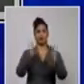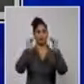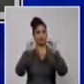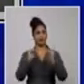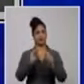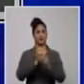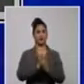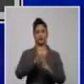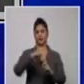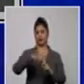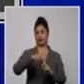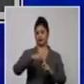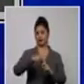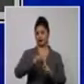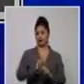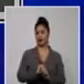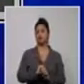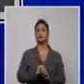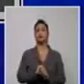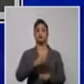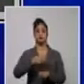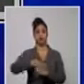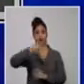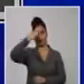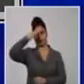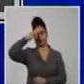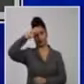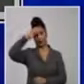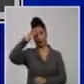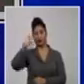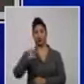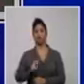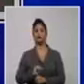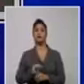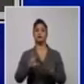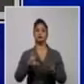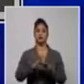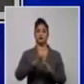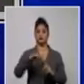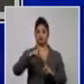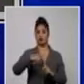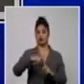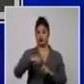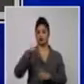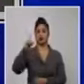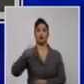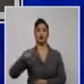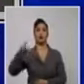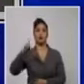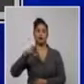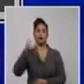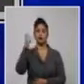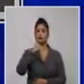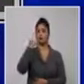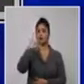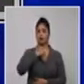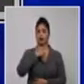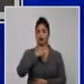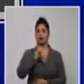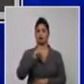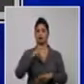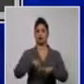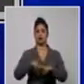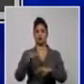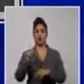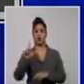sigue Santiago de Cuba, le sigue Guantánamo, Camagüey, Ciego de Ávila, Holguín, Pinar del